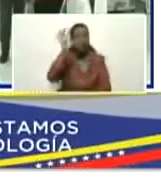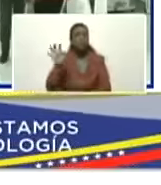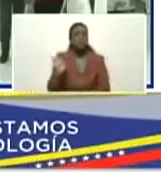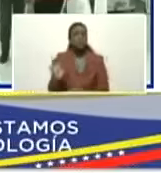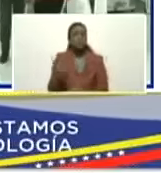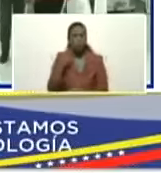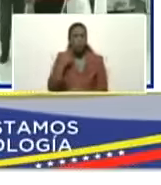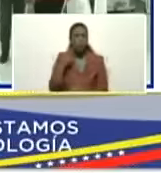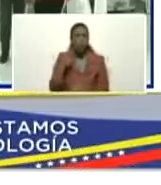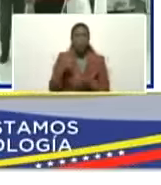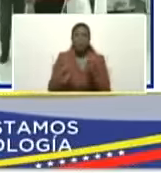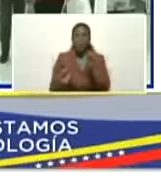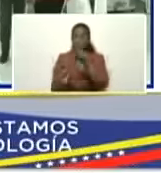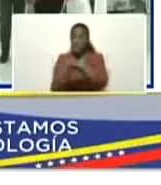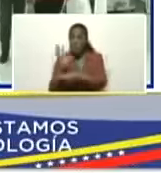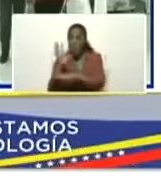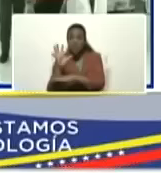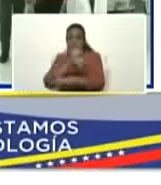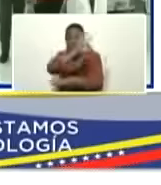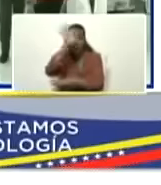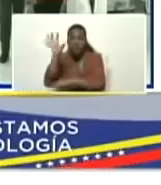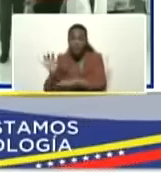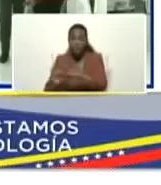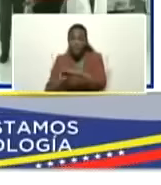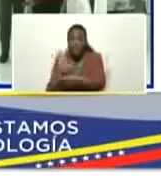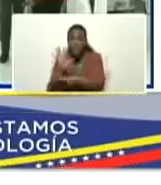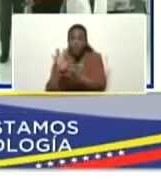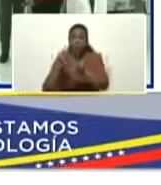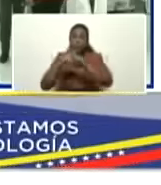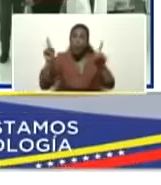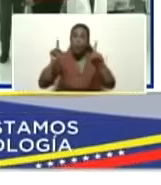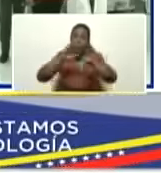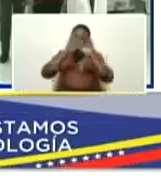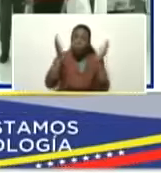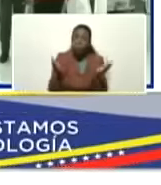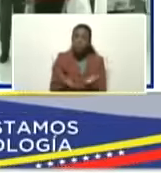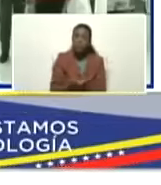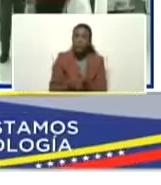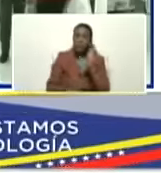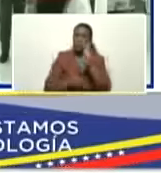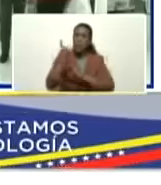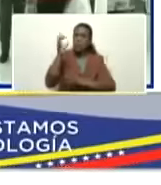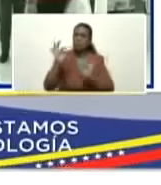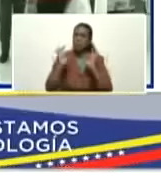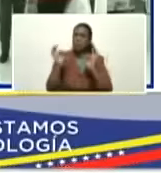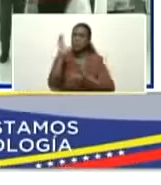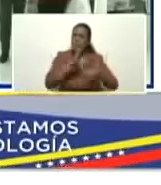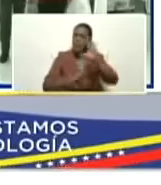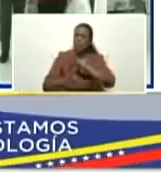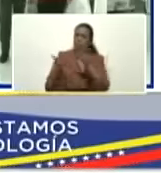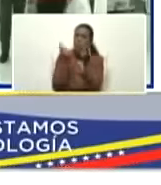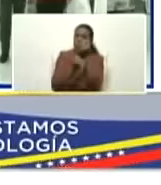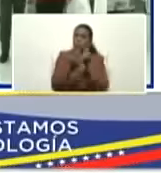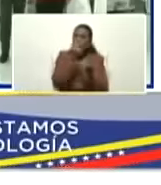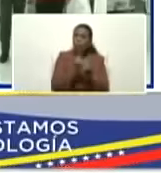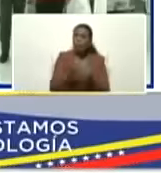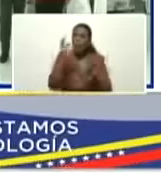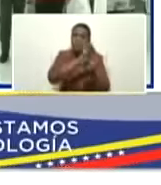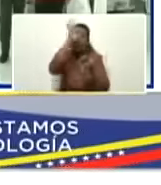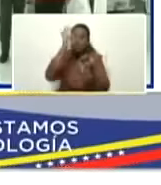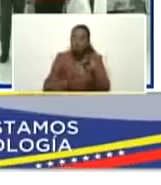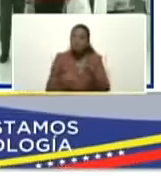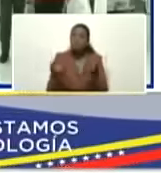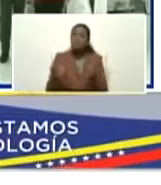Cuando hablamos de los BRICS, estamos hablando que es un nuevo mundo de gran desarrollo tecnológico, científico, económico, financiero.